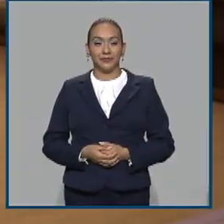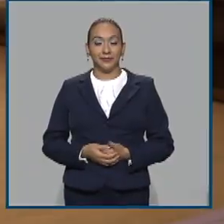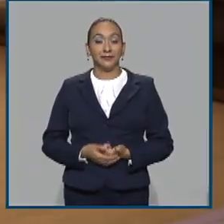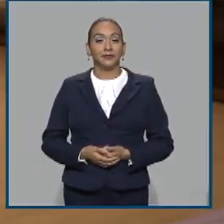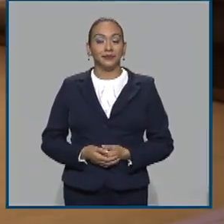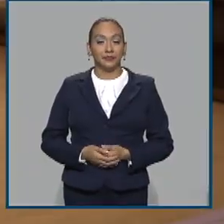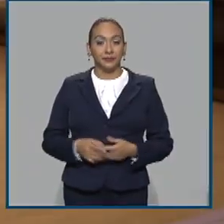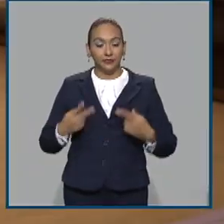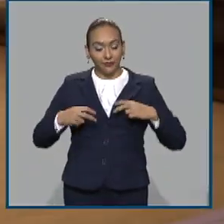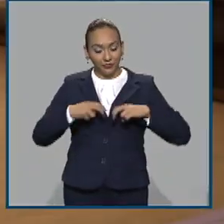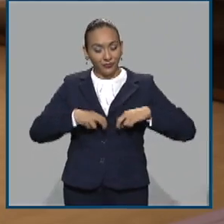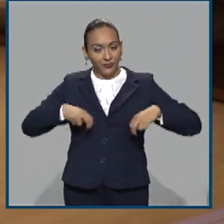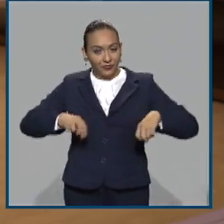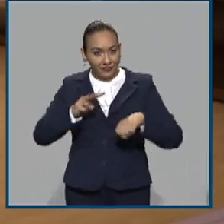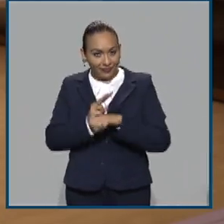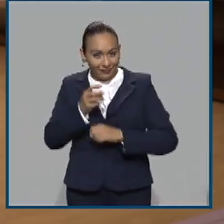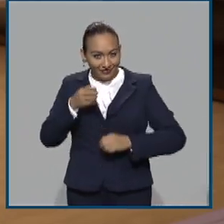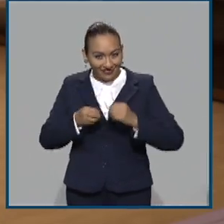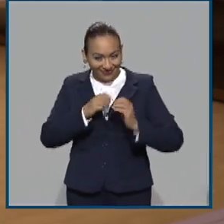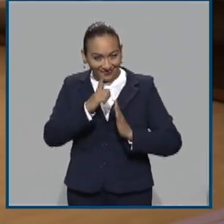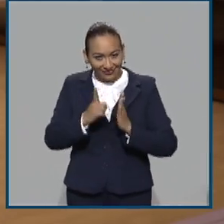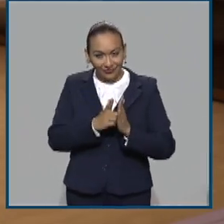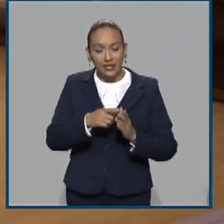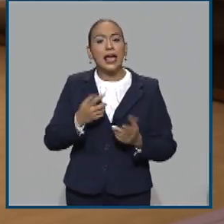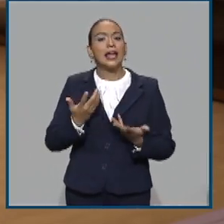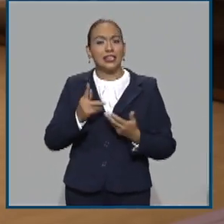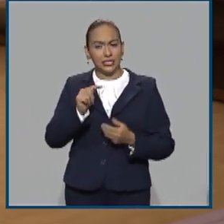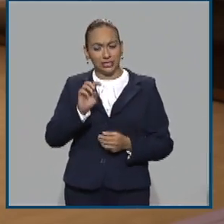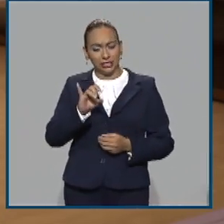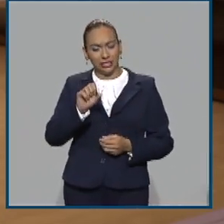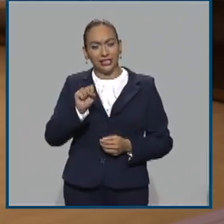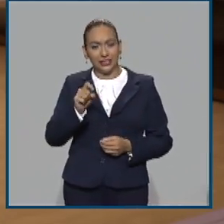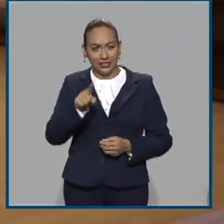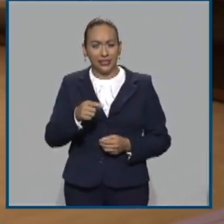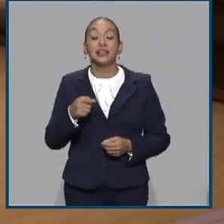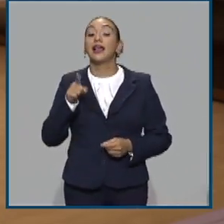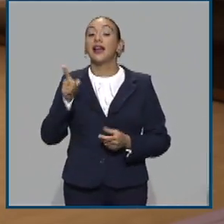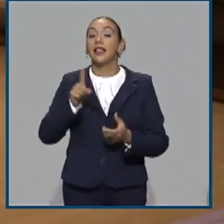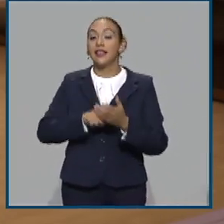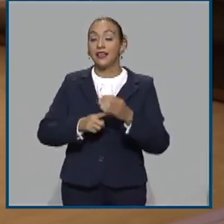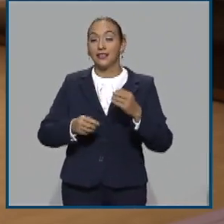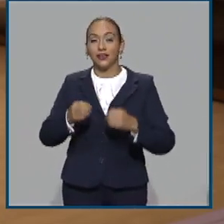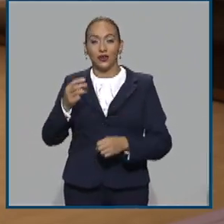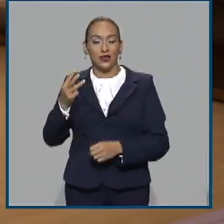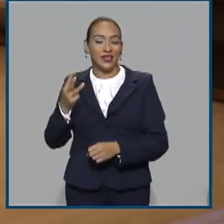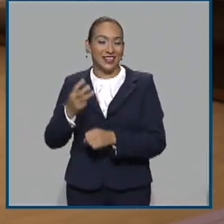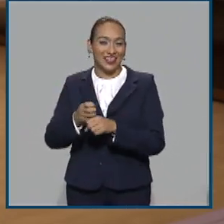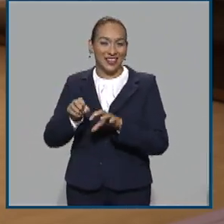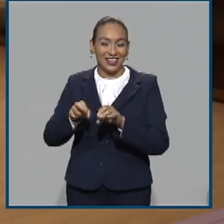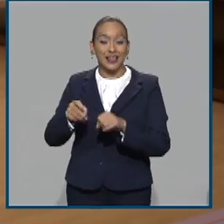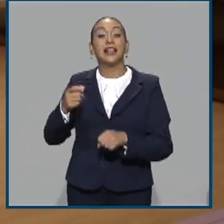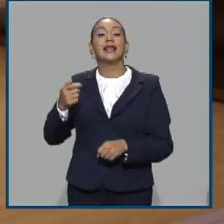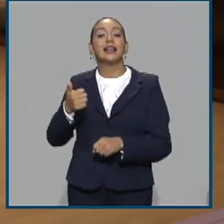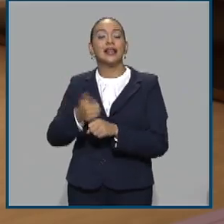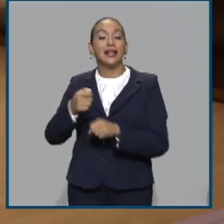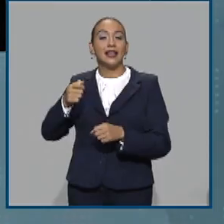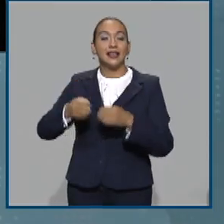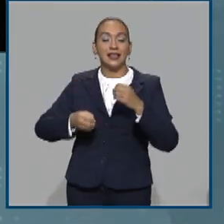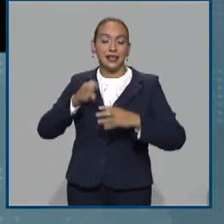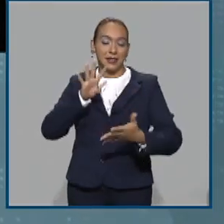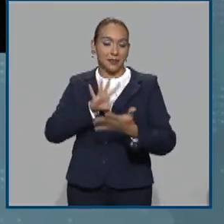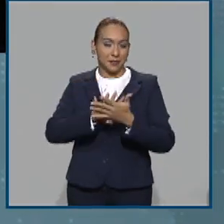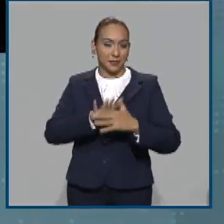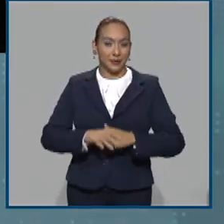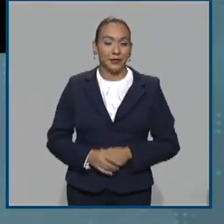El Consejo de la Judicatura Federal destacó una tesis relevante del Tercer Tribunal Colegiado en materia penal del Sexto Circuito, el